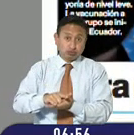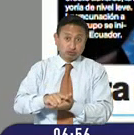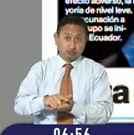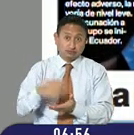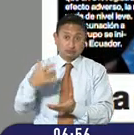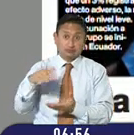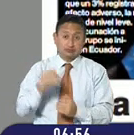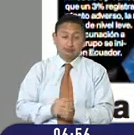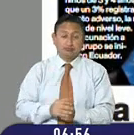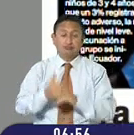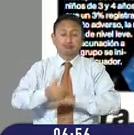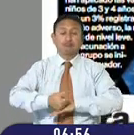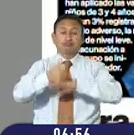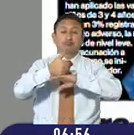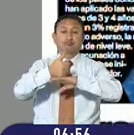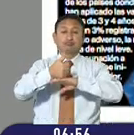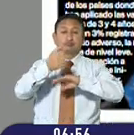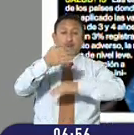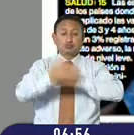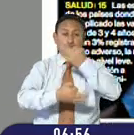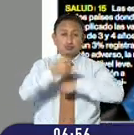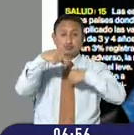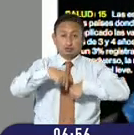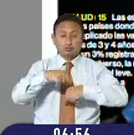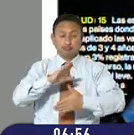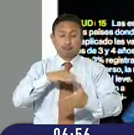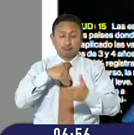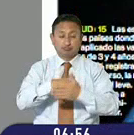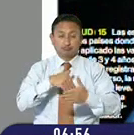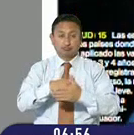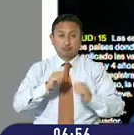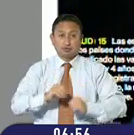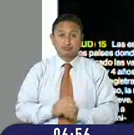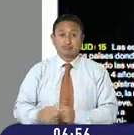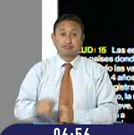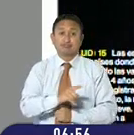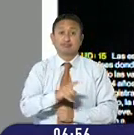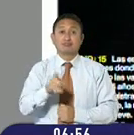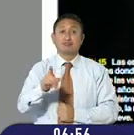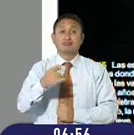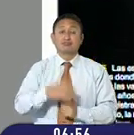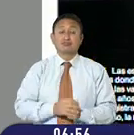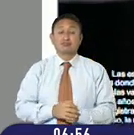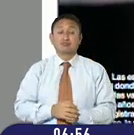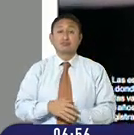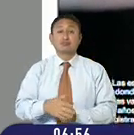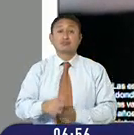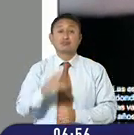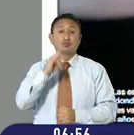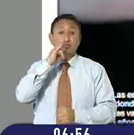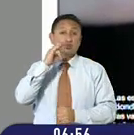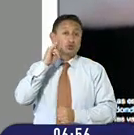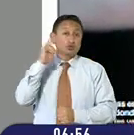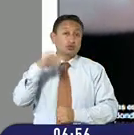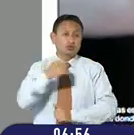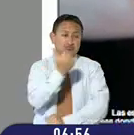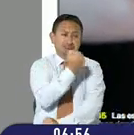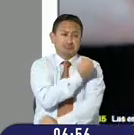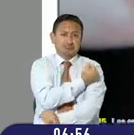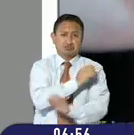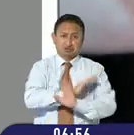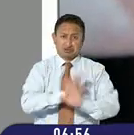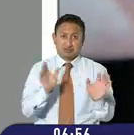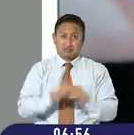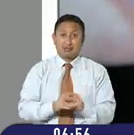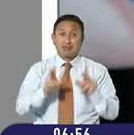que la Corte sepa marcar sus propios límites. En titular grande, para niños del pinchazo, no pasa. Eso, los titulares